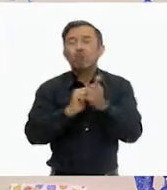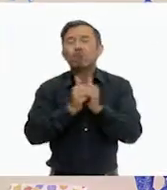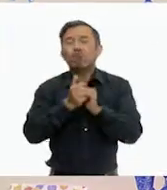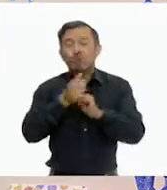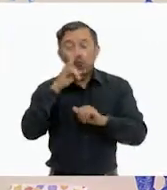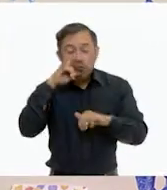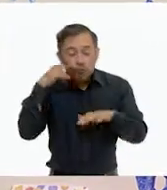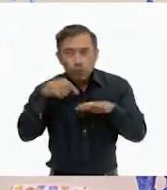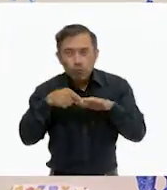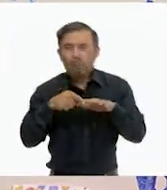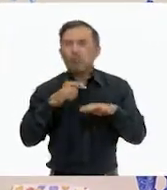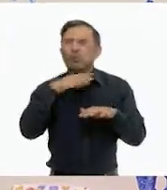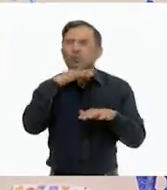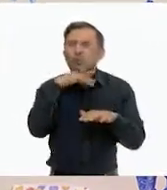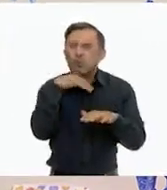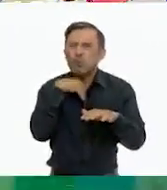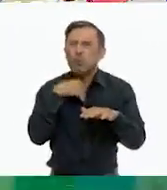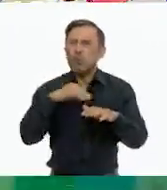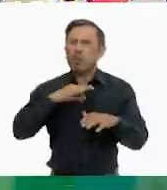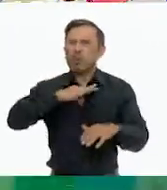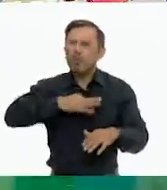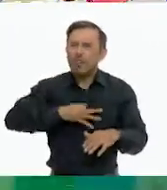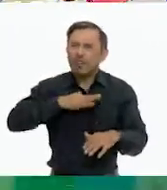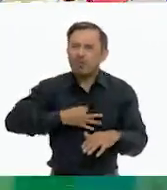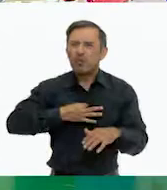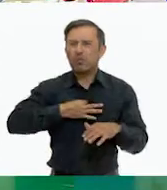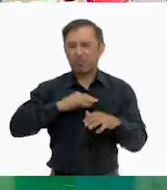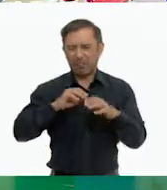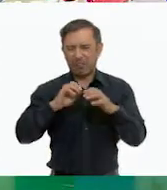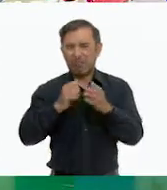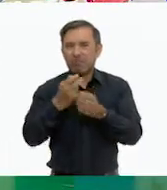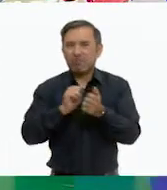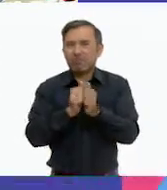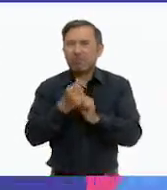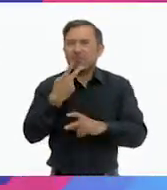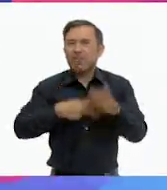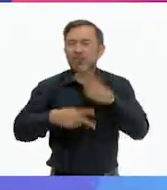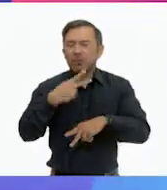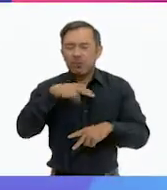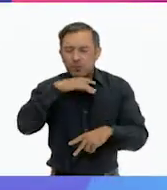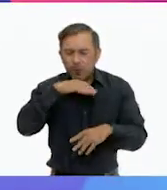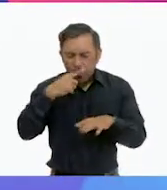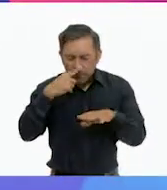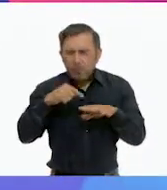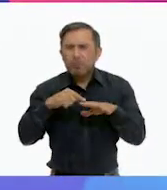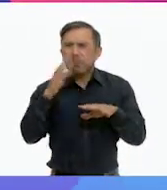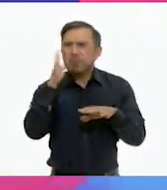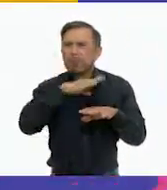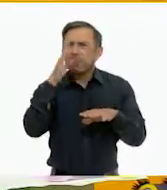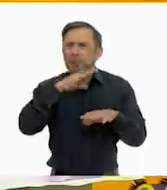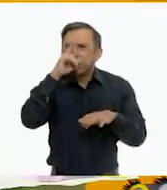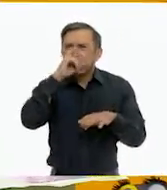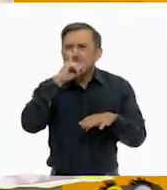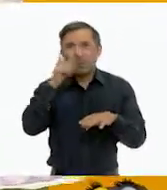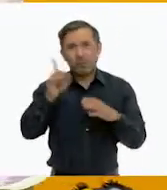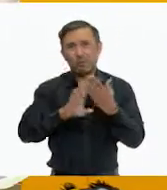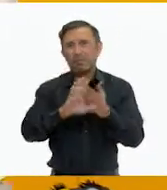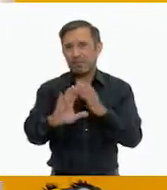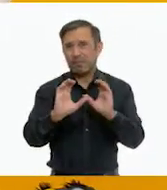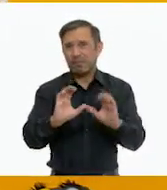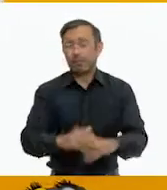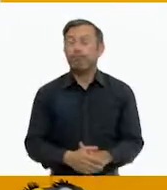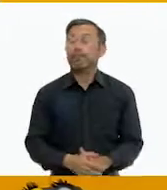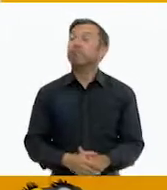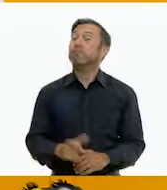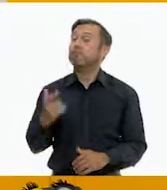bacterias que pueden dañar tu salud y provocar mal olor. Perfecto. Veamos